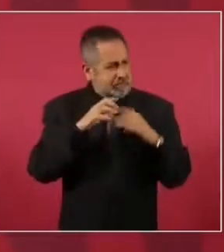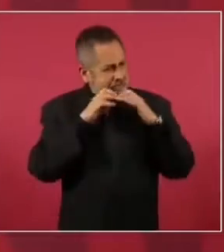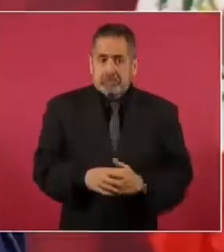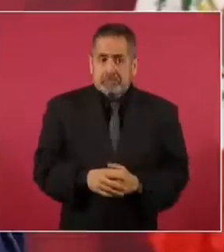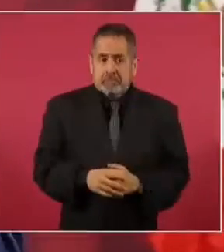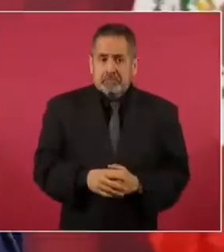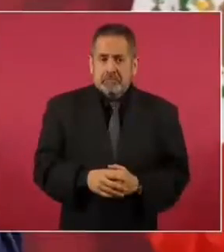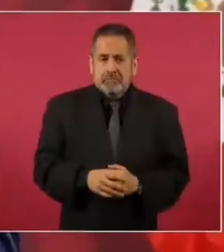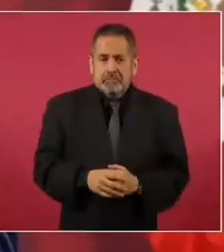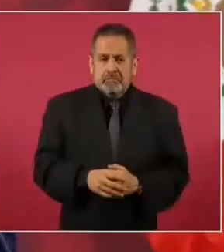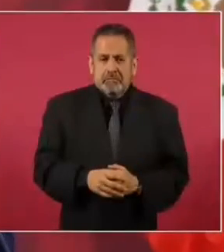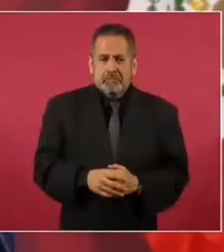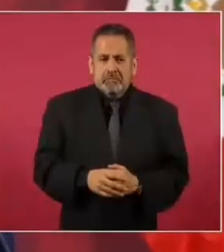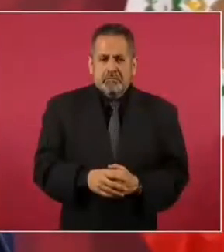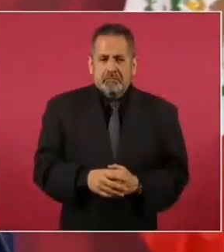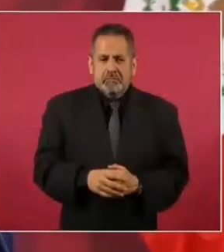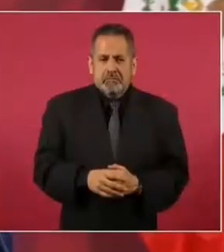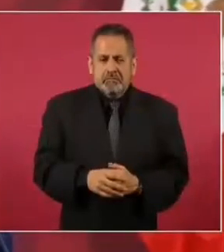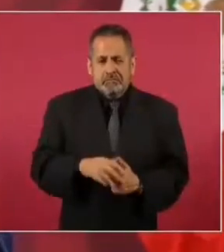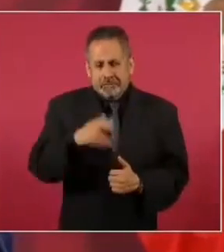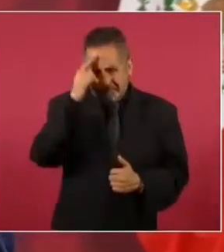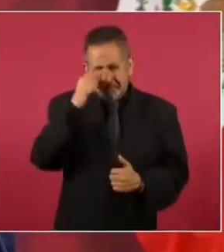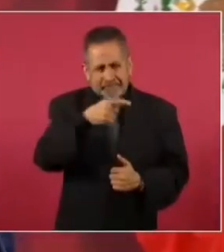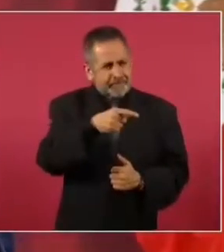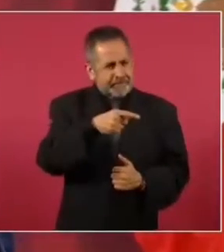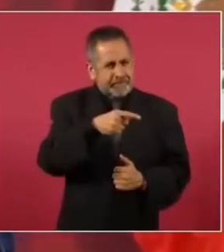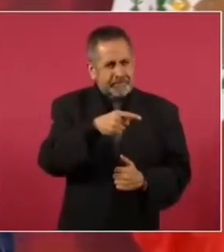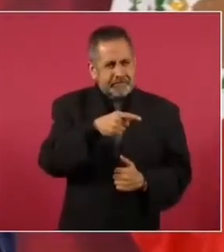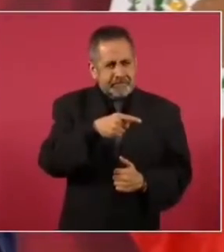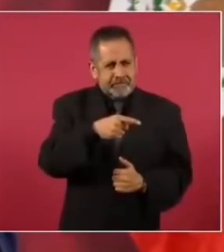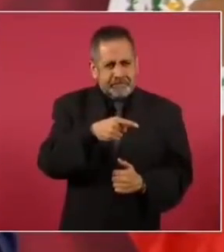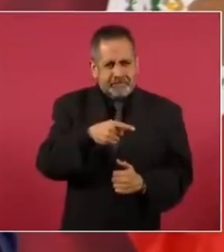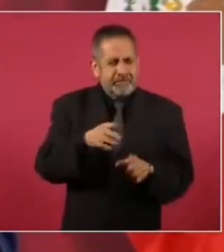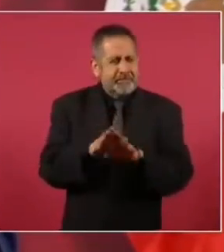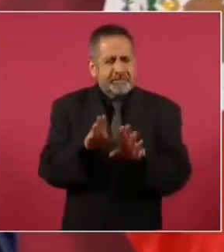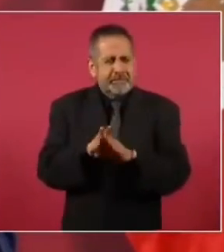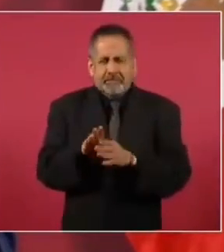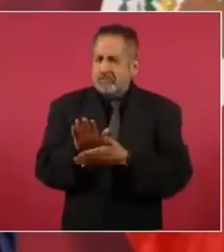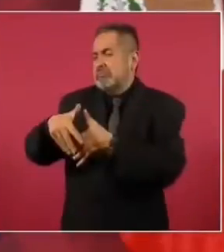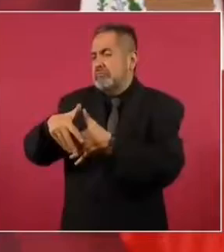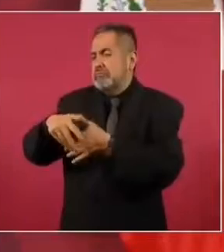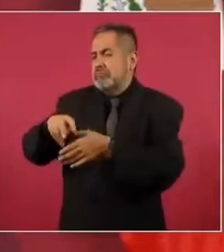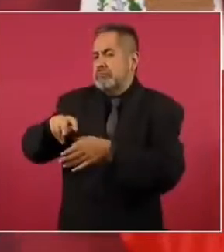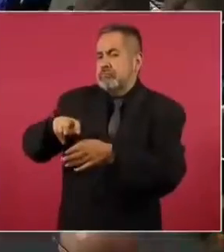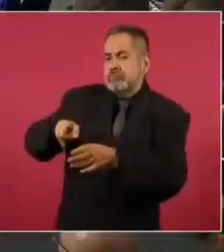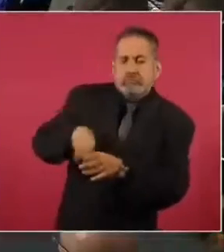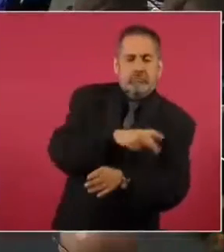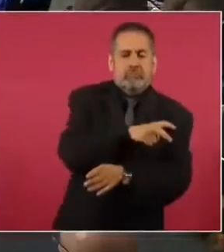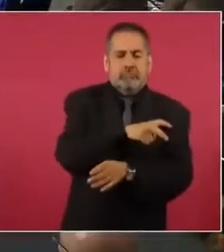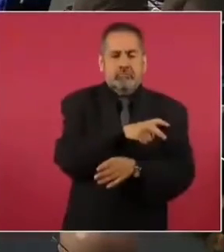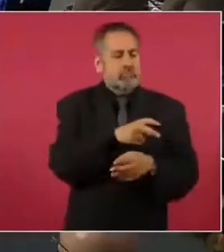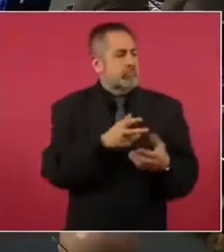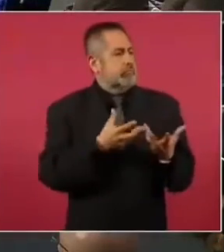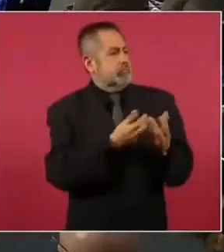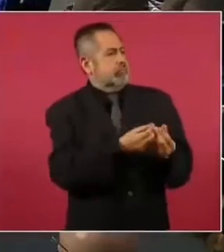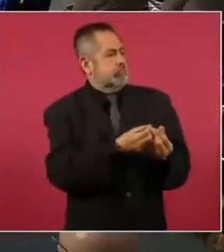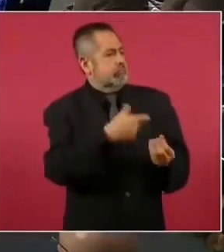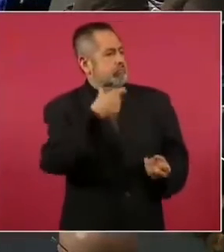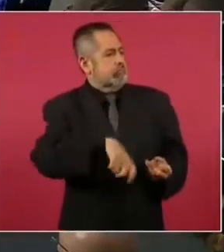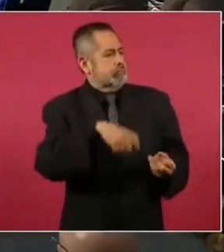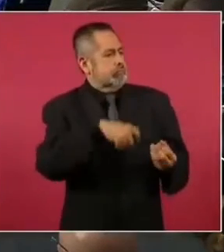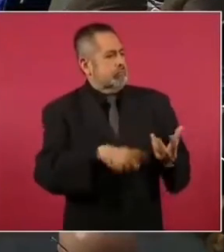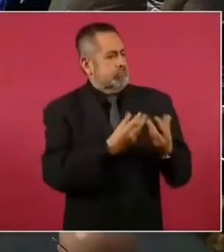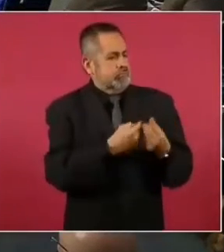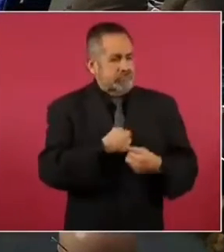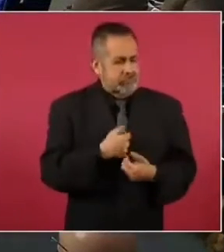finos, después de venir de la lucha social, con los puros así.